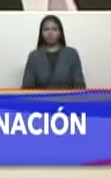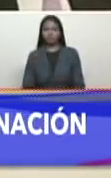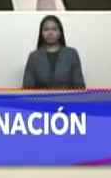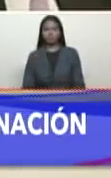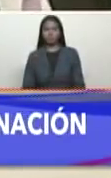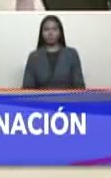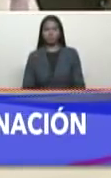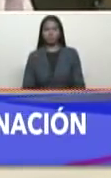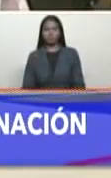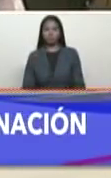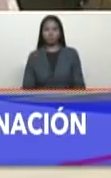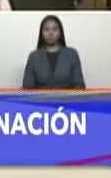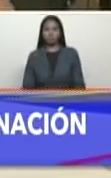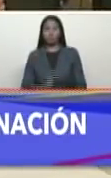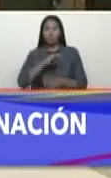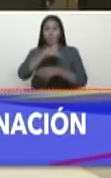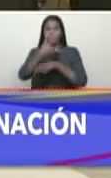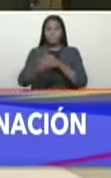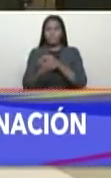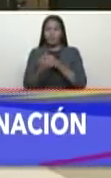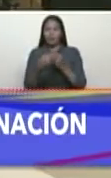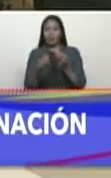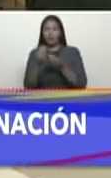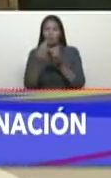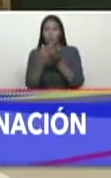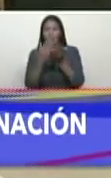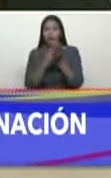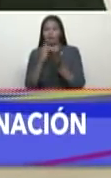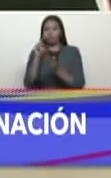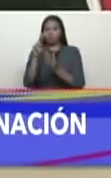cumplan como nunca antes